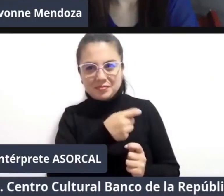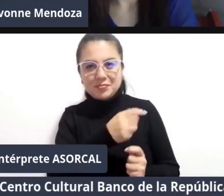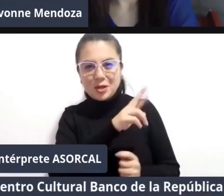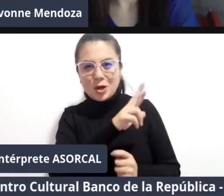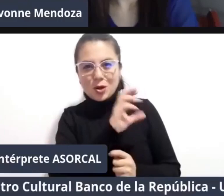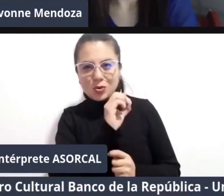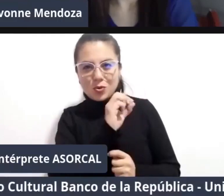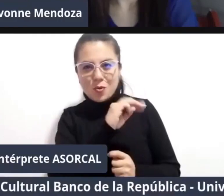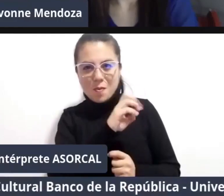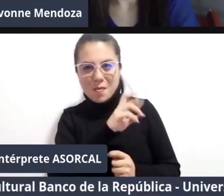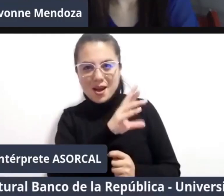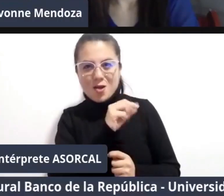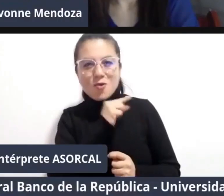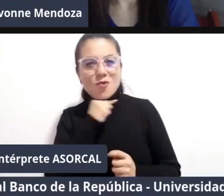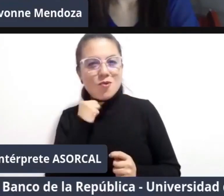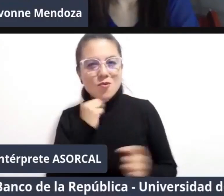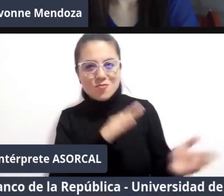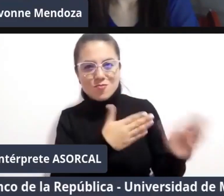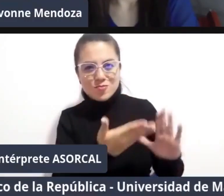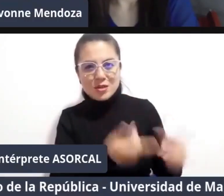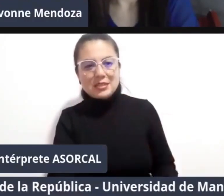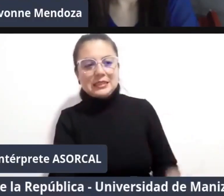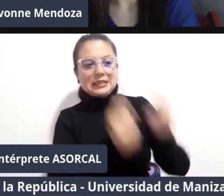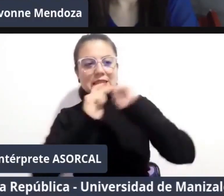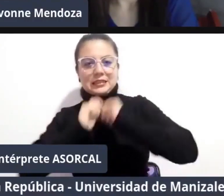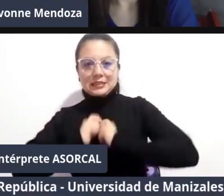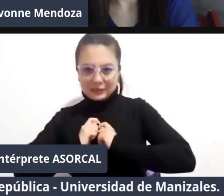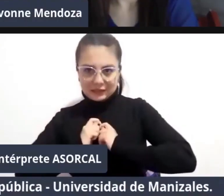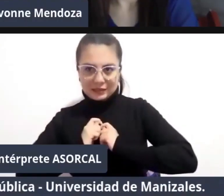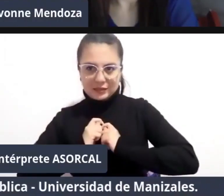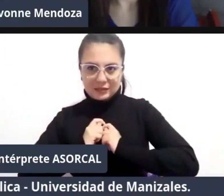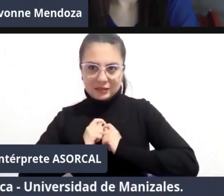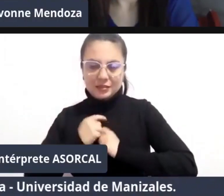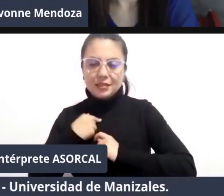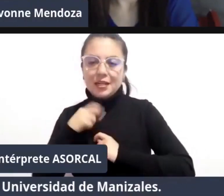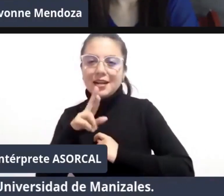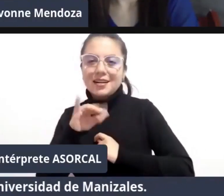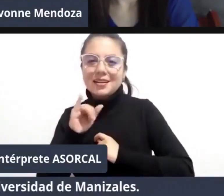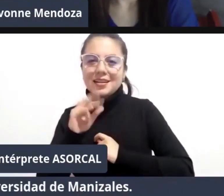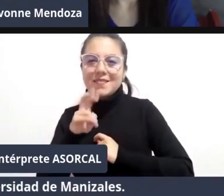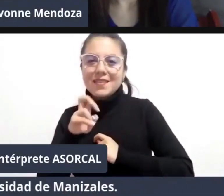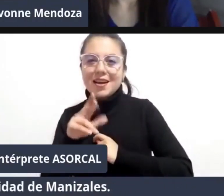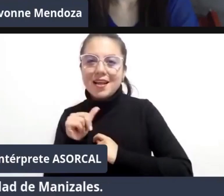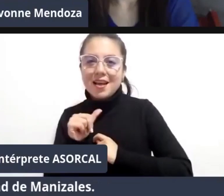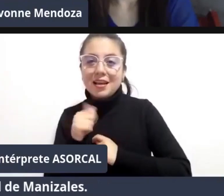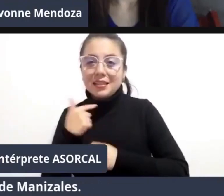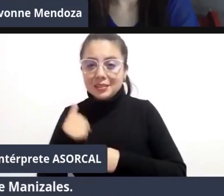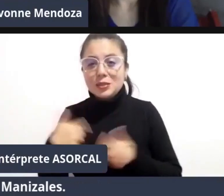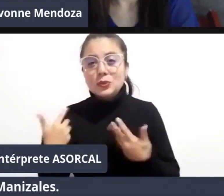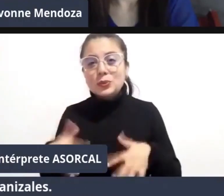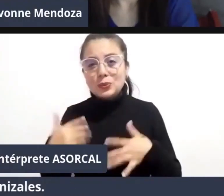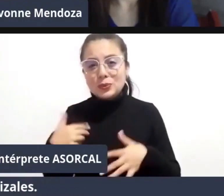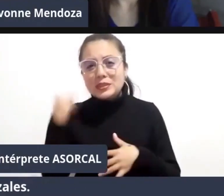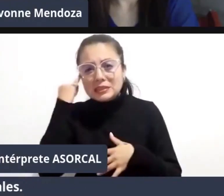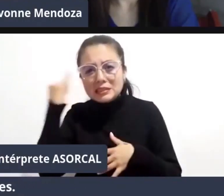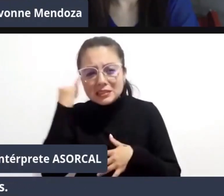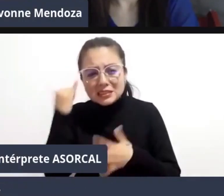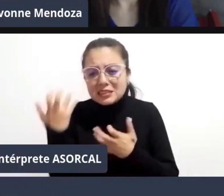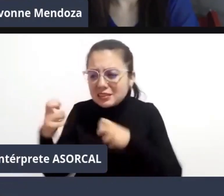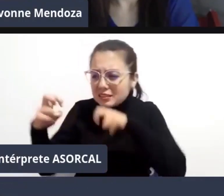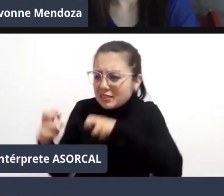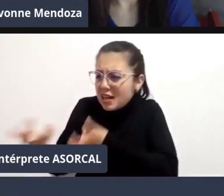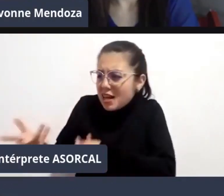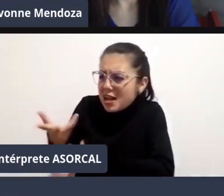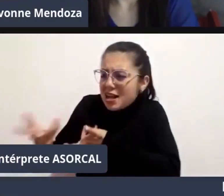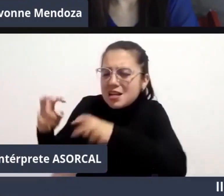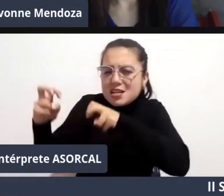fue Monseñor Rivera Damas, que fue uno de los artífices de muchos de los encuentros que se dieron. Y de hecho, de las